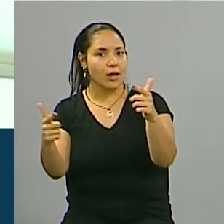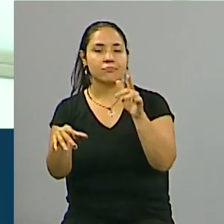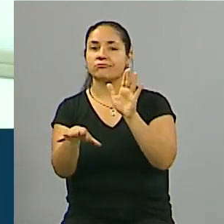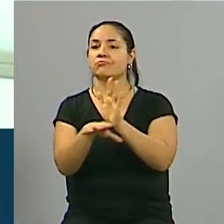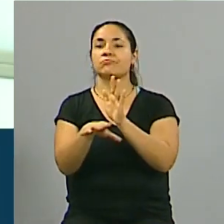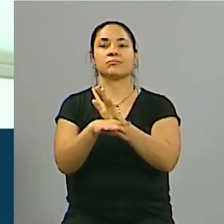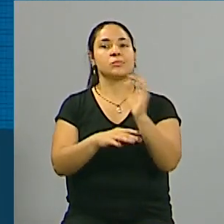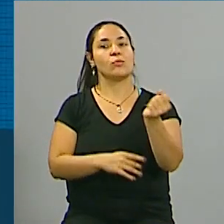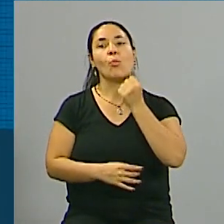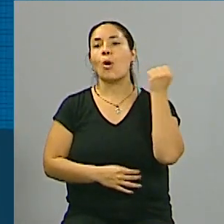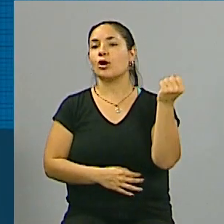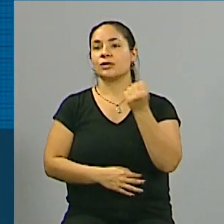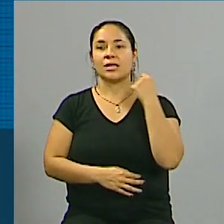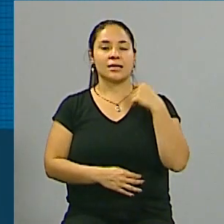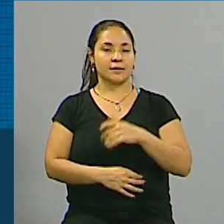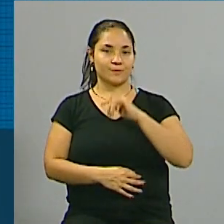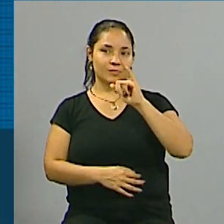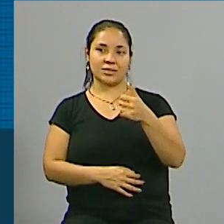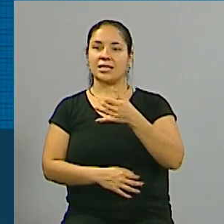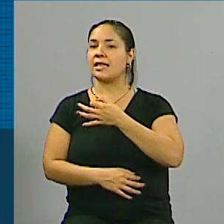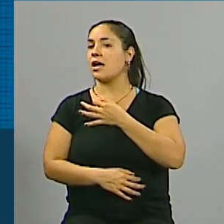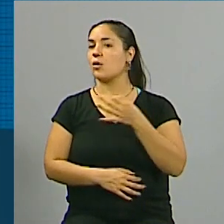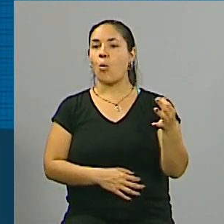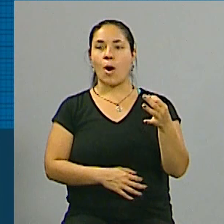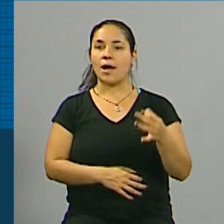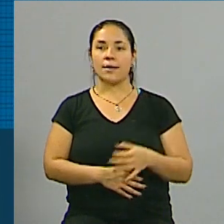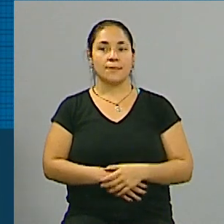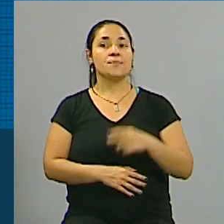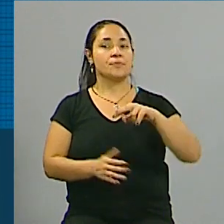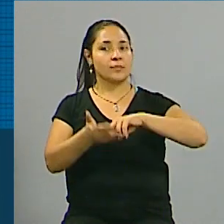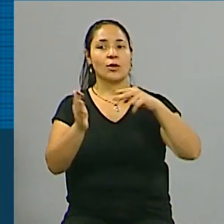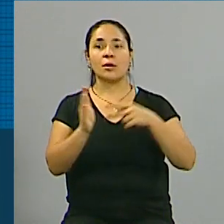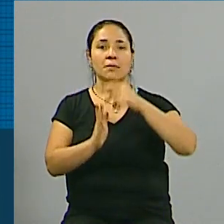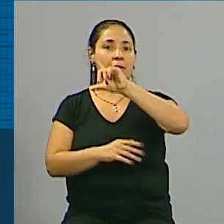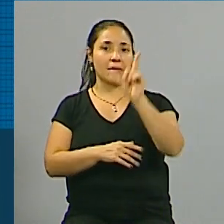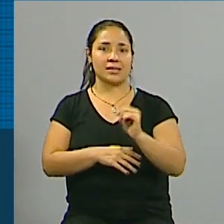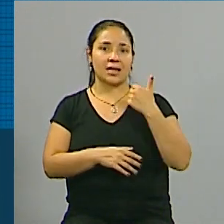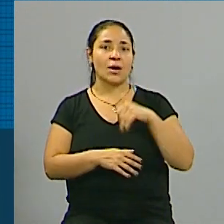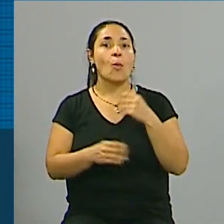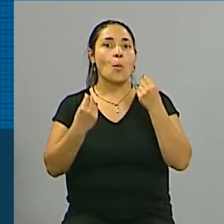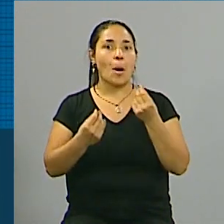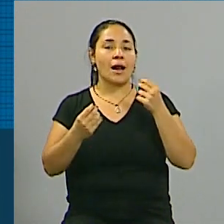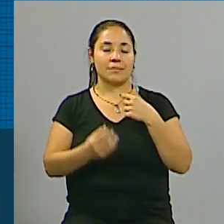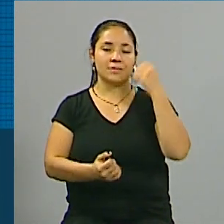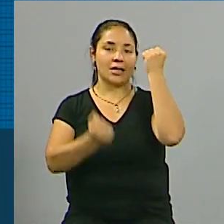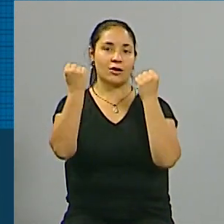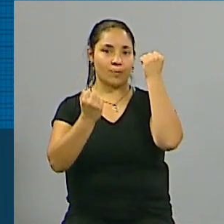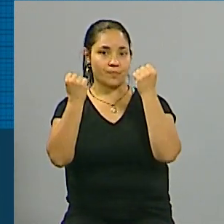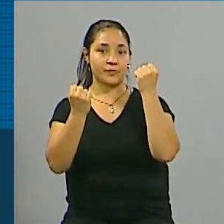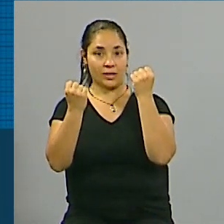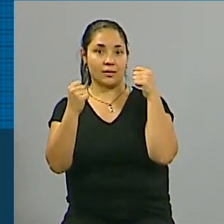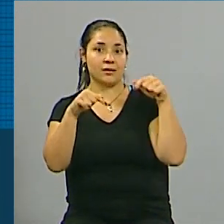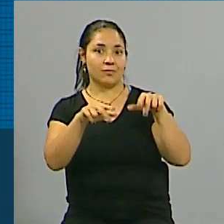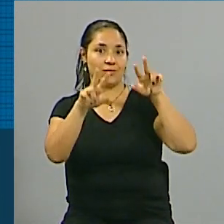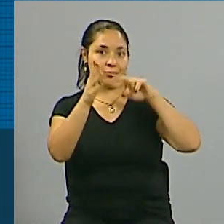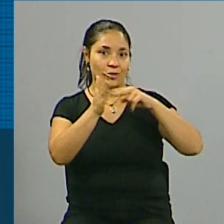ustedes, Facundo? Exactamente. Estamos viendo que el principal problema de todos los argentinos es la parte económica, la inflación, que es